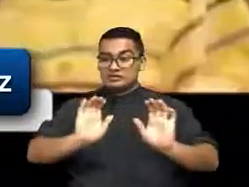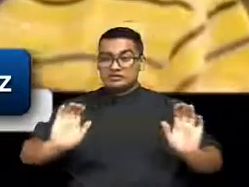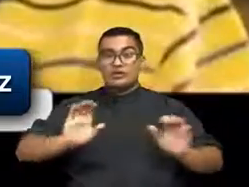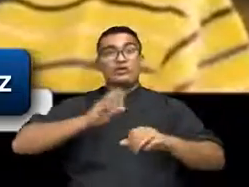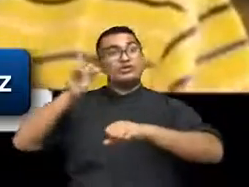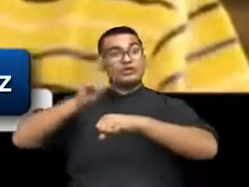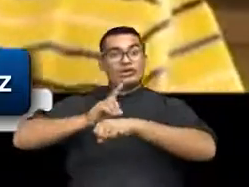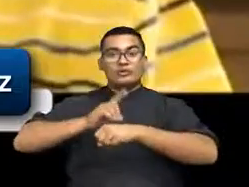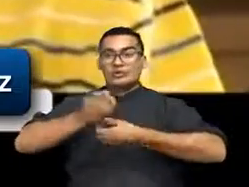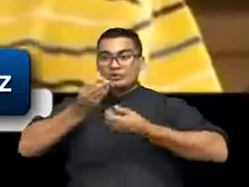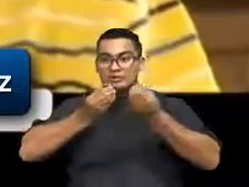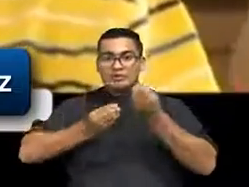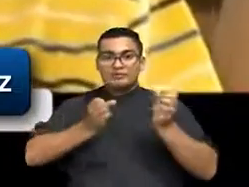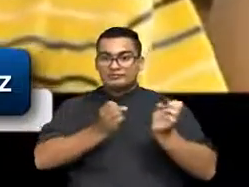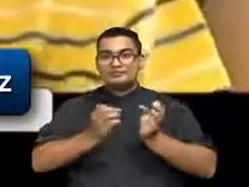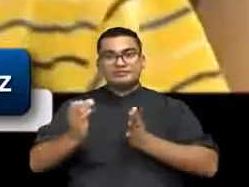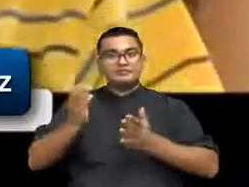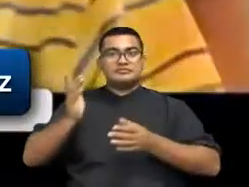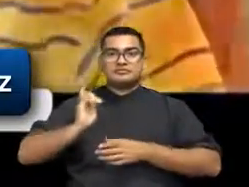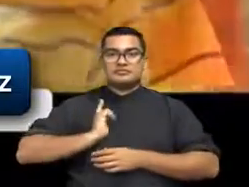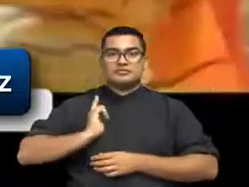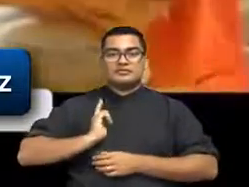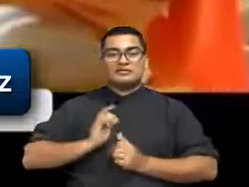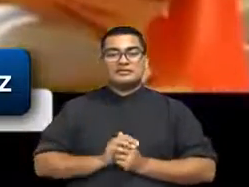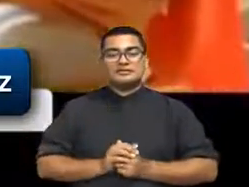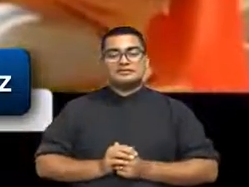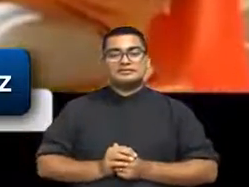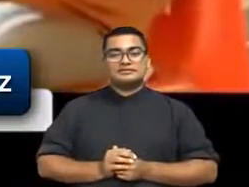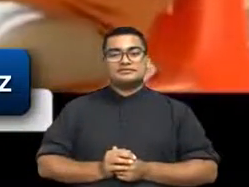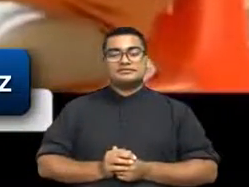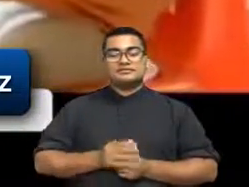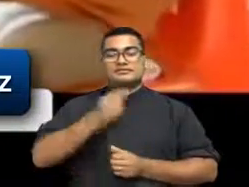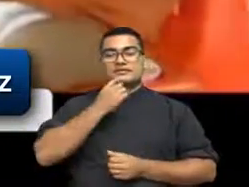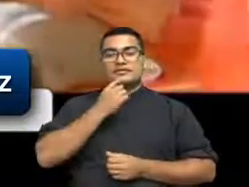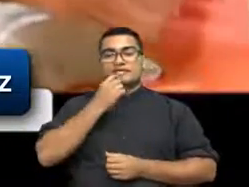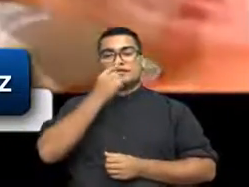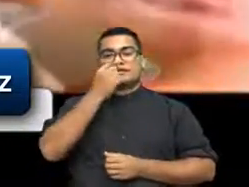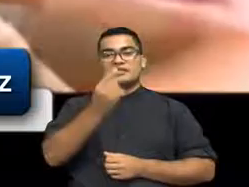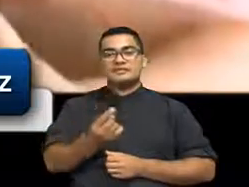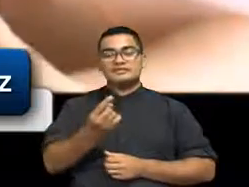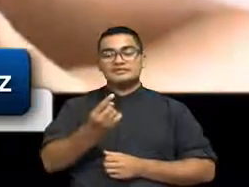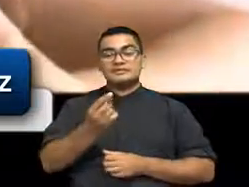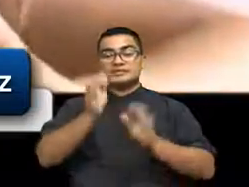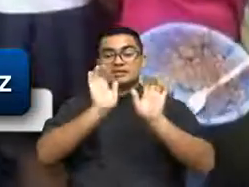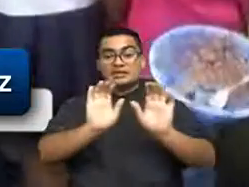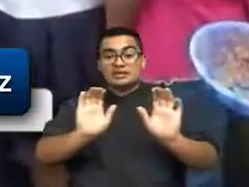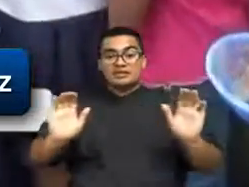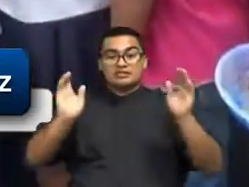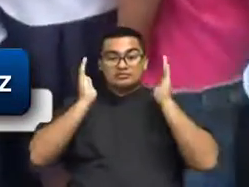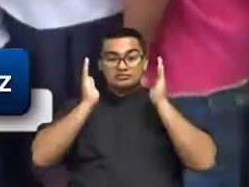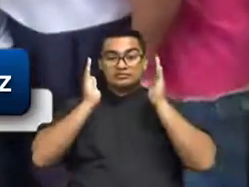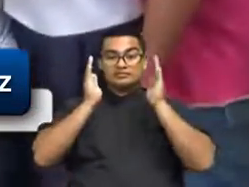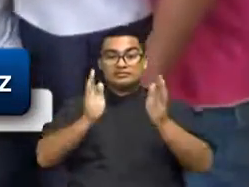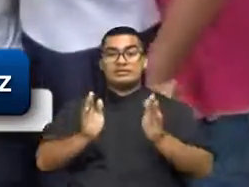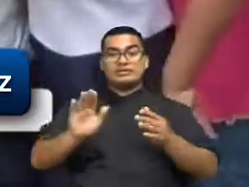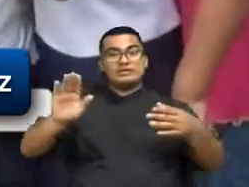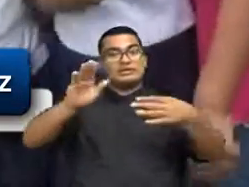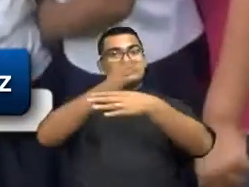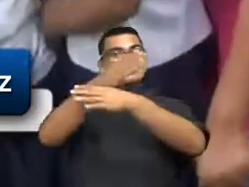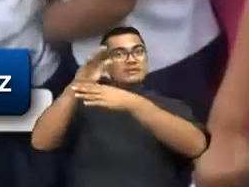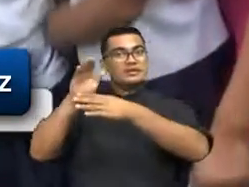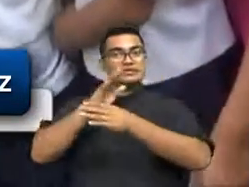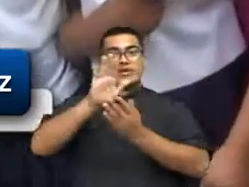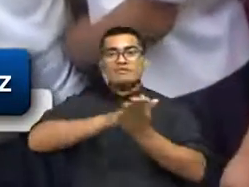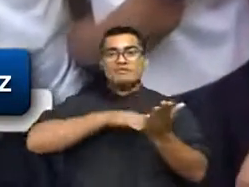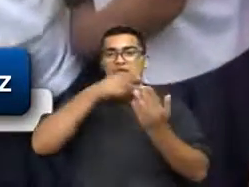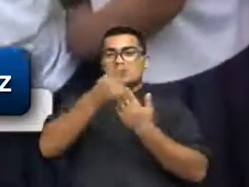el buen tratamiento del niño. Exacto. Y la niña. El abordaje integral de la niñez que nosotros tenemos, hay diversos programas, amor para los